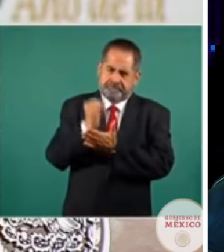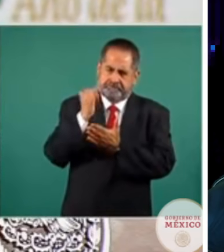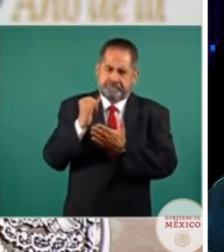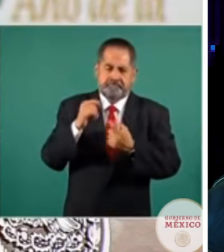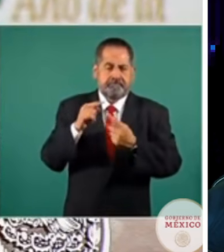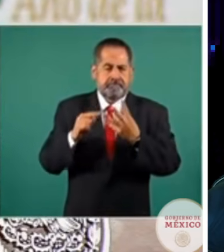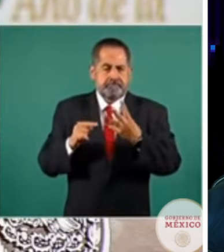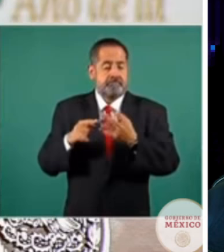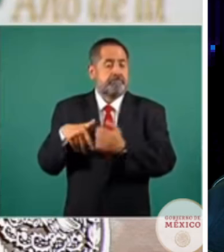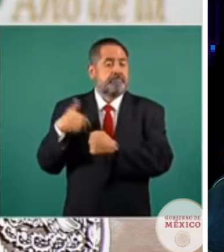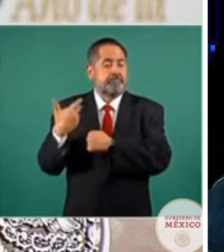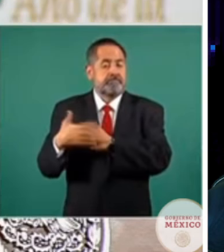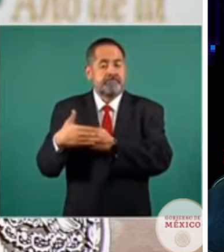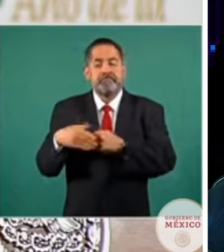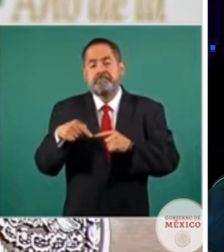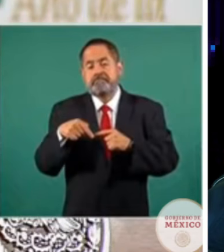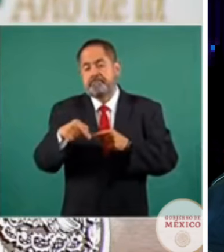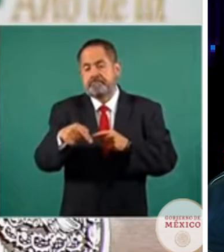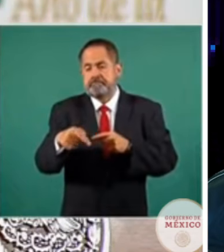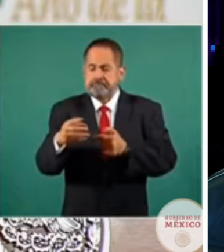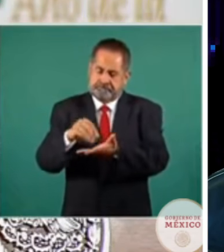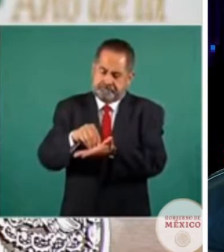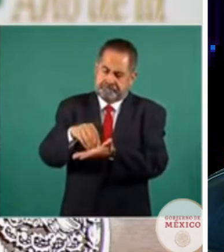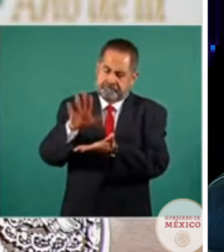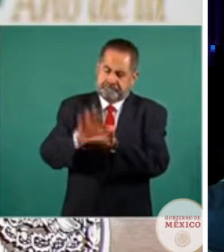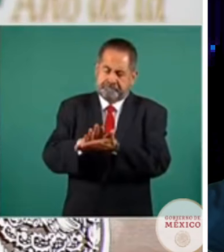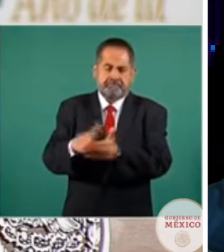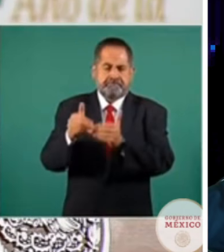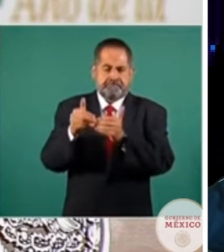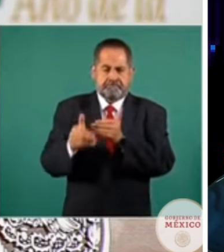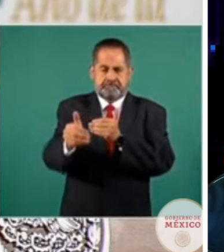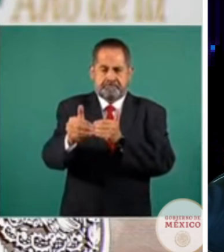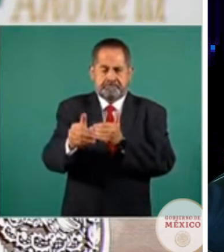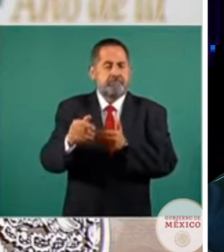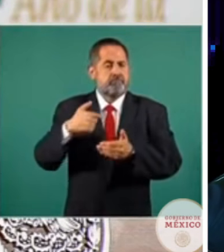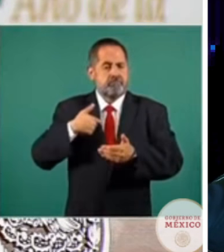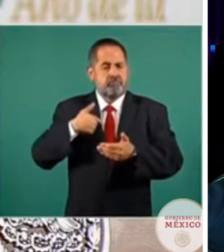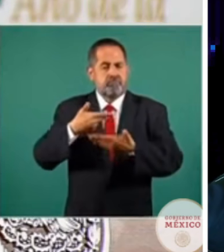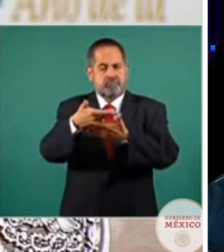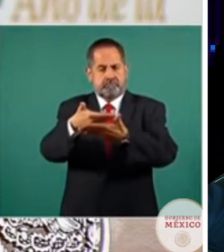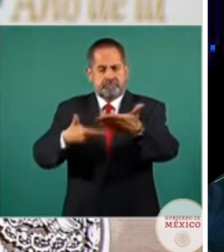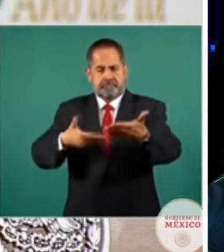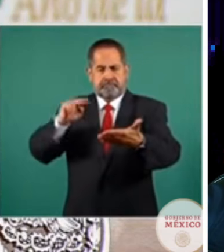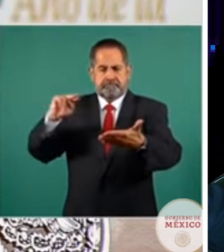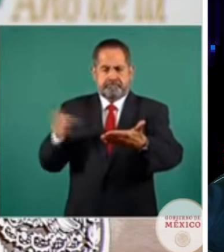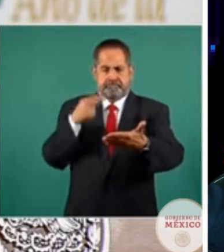que se van a establecer en un decreto